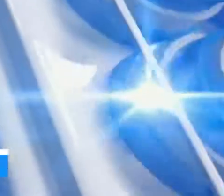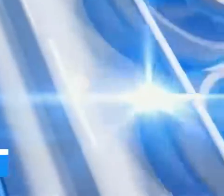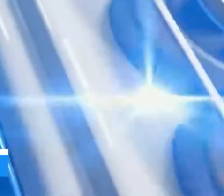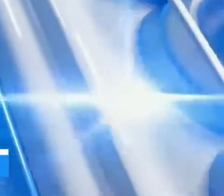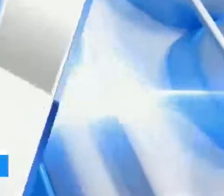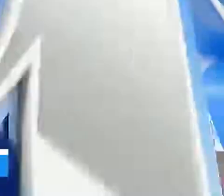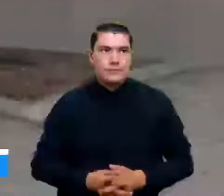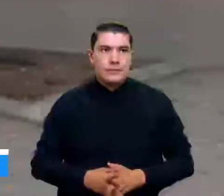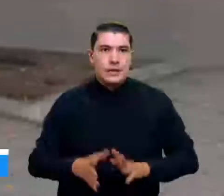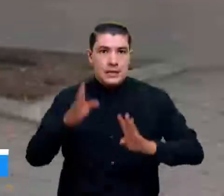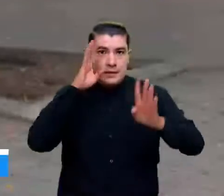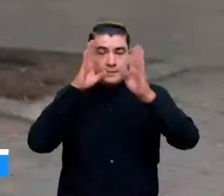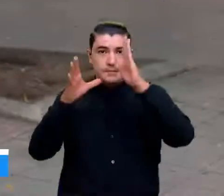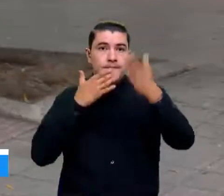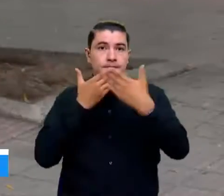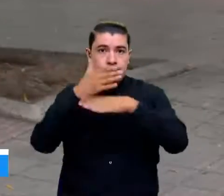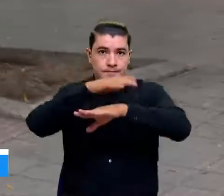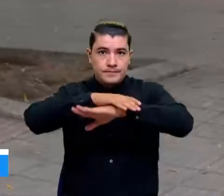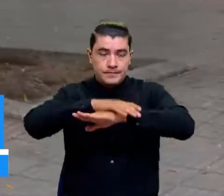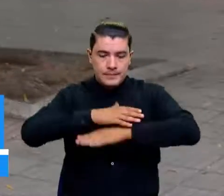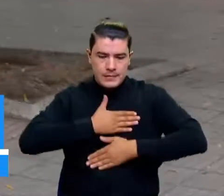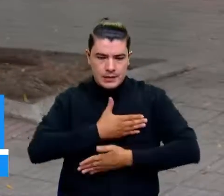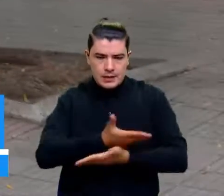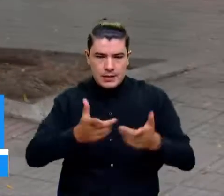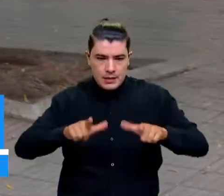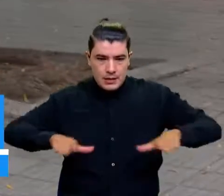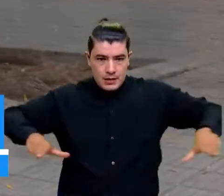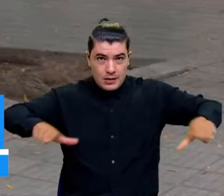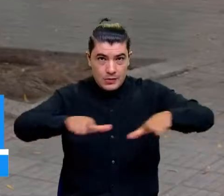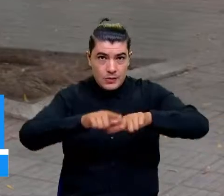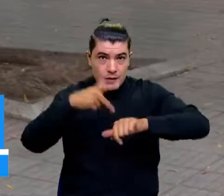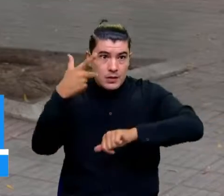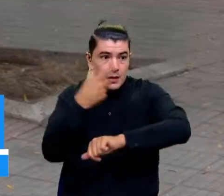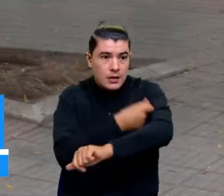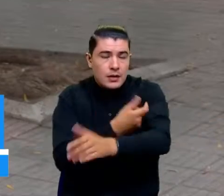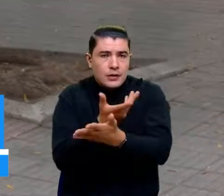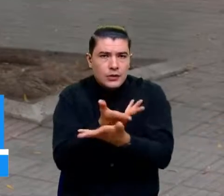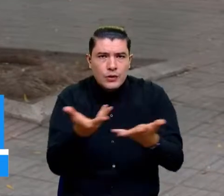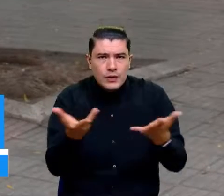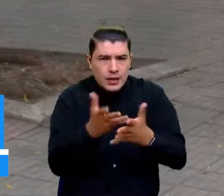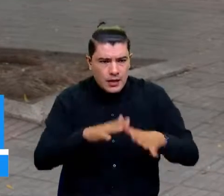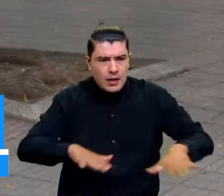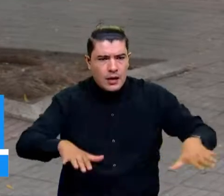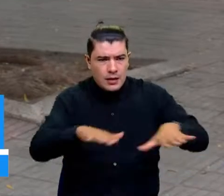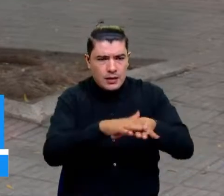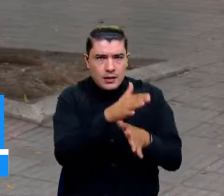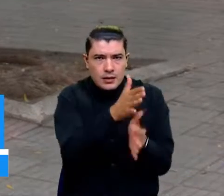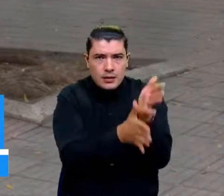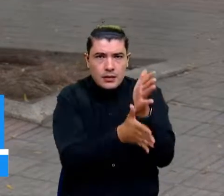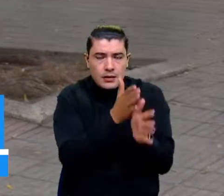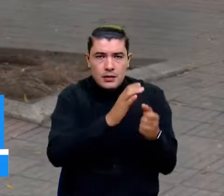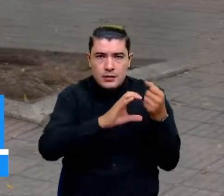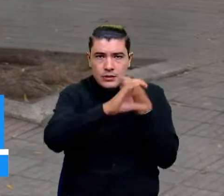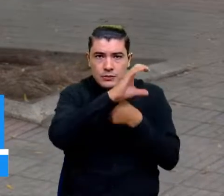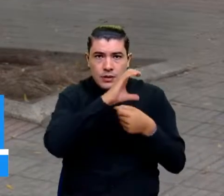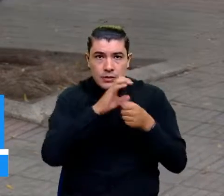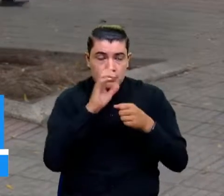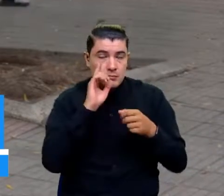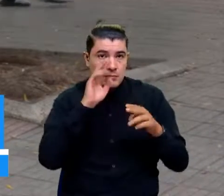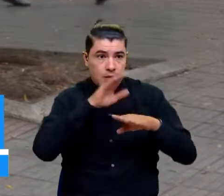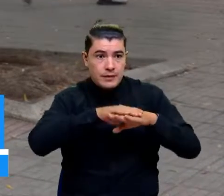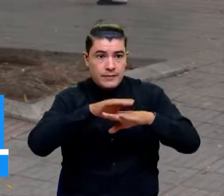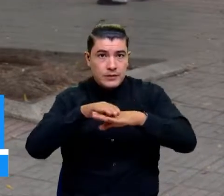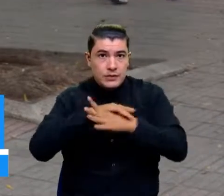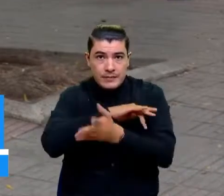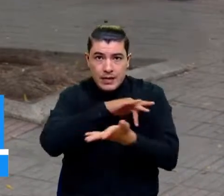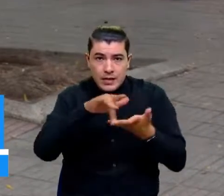Así es, muy buenas tardes. Los saludo desde uno de los puntos de vacunación ubicados en la zona céntrica de la ciudad. Pues bien, es que hay alerta por parte de